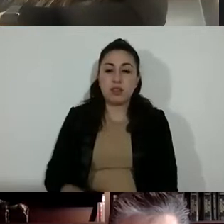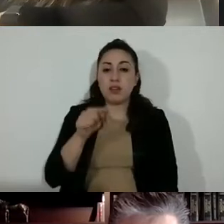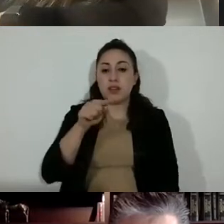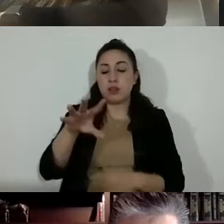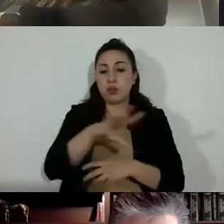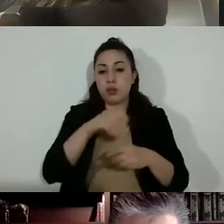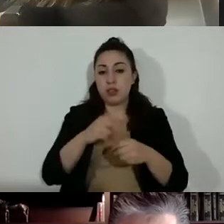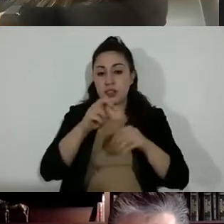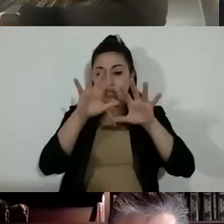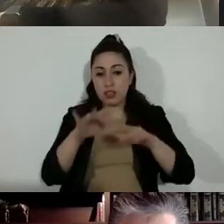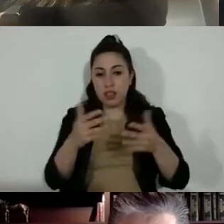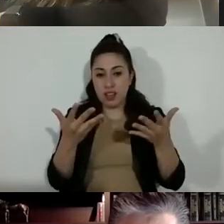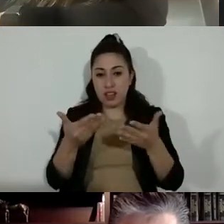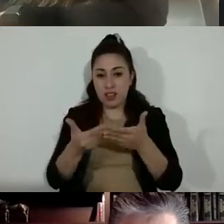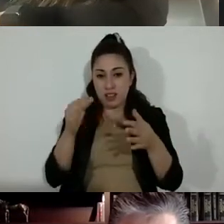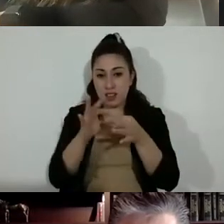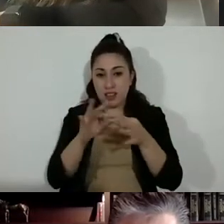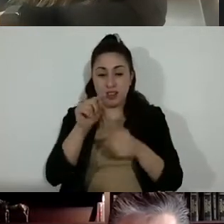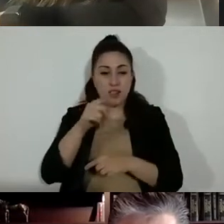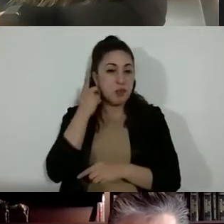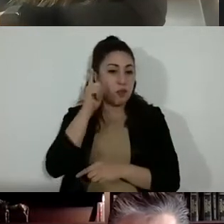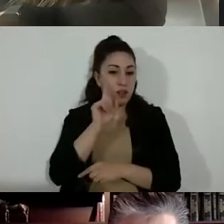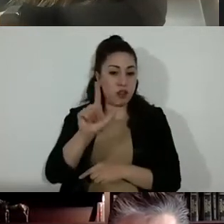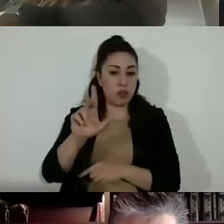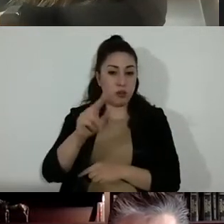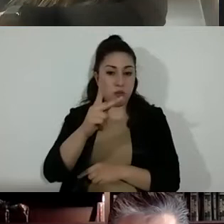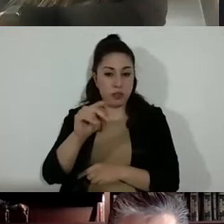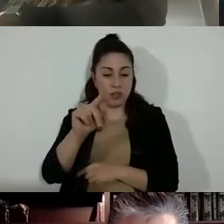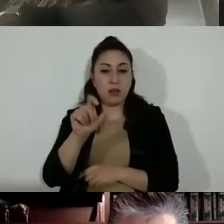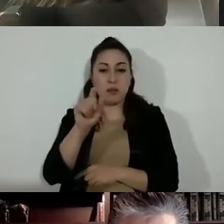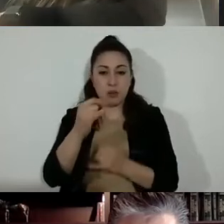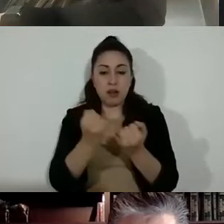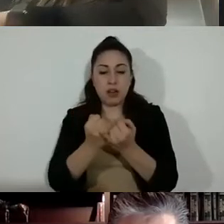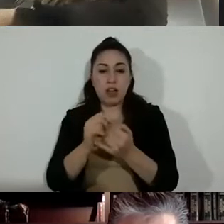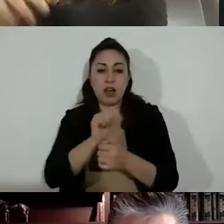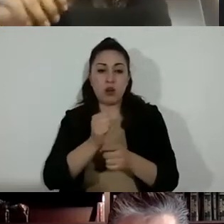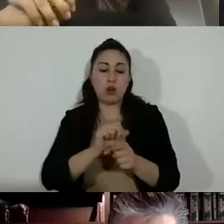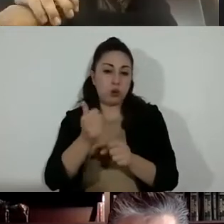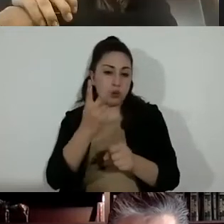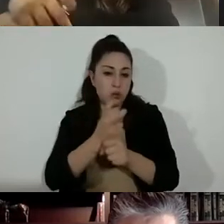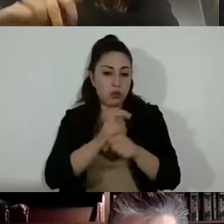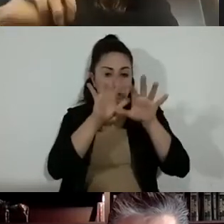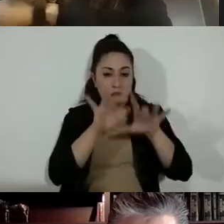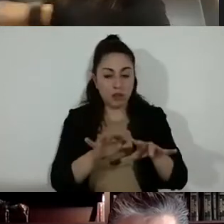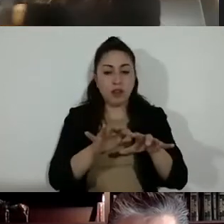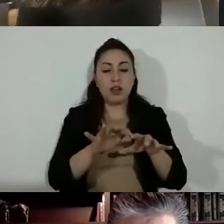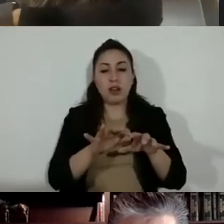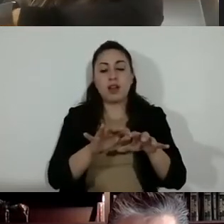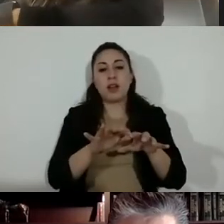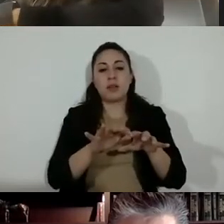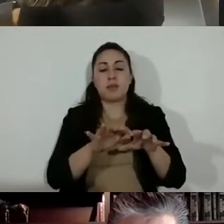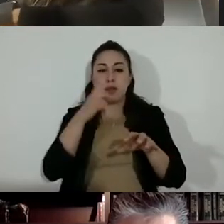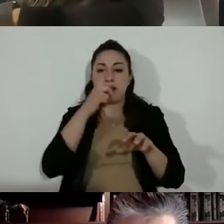se refiere la diputada Lupita Morales es justamente un alcance a la primera solicitud que mandaron el 3